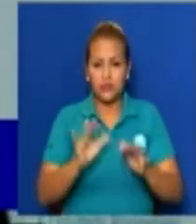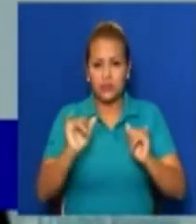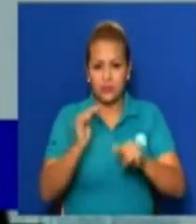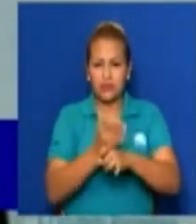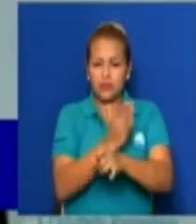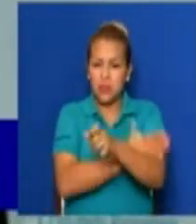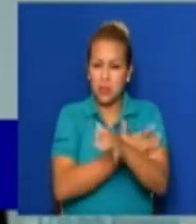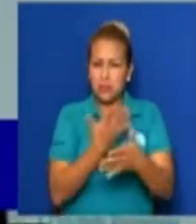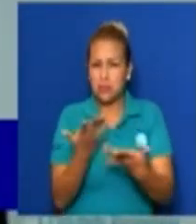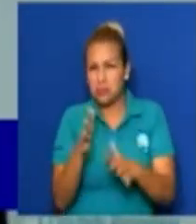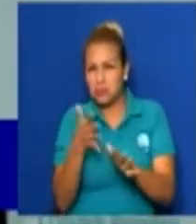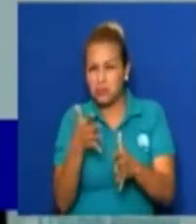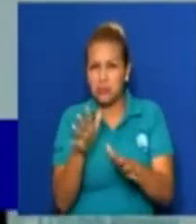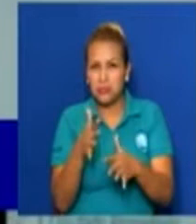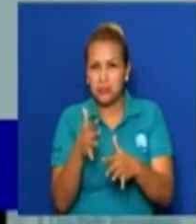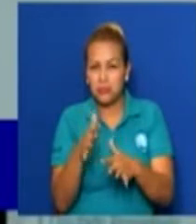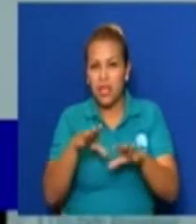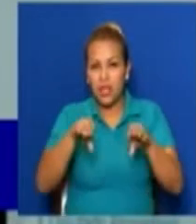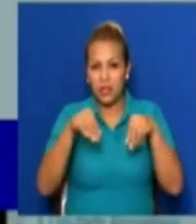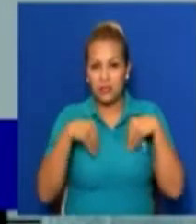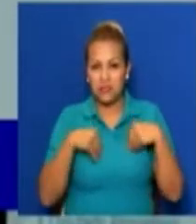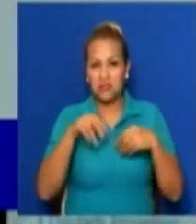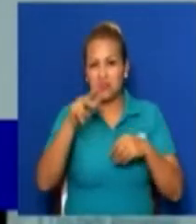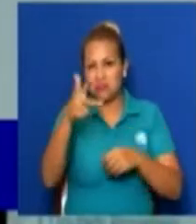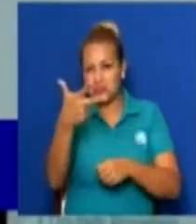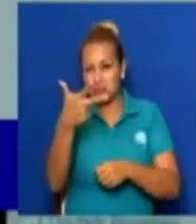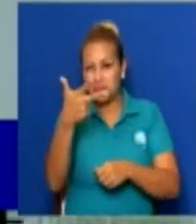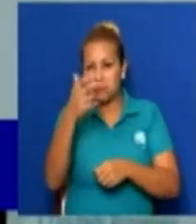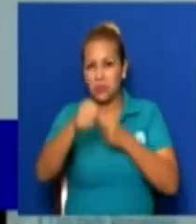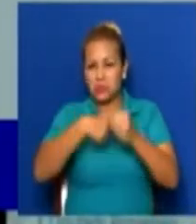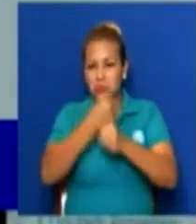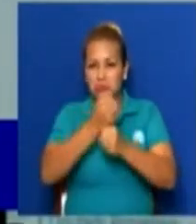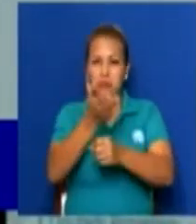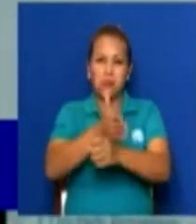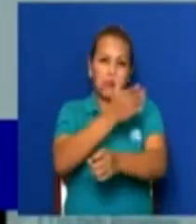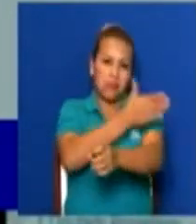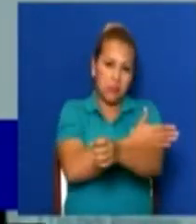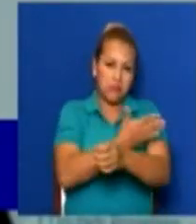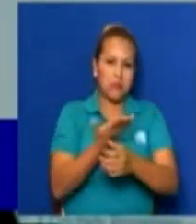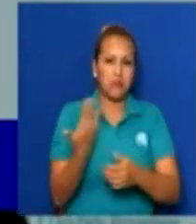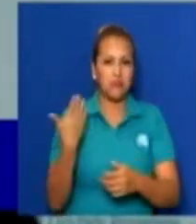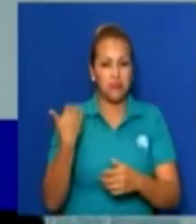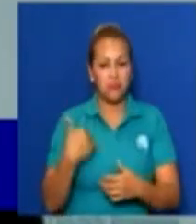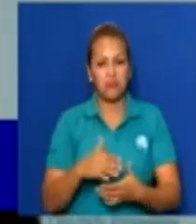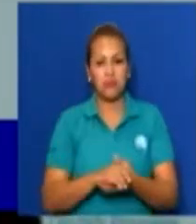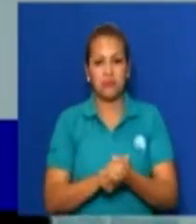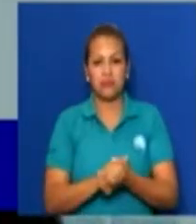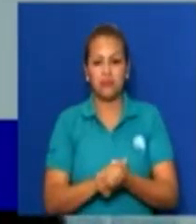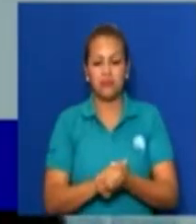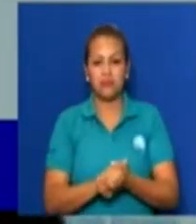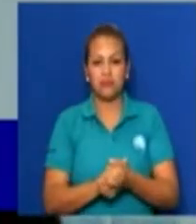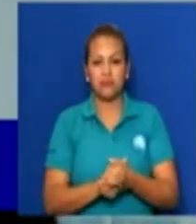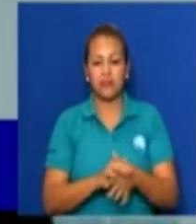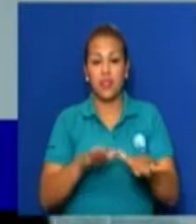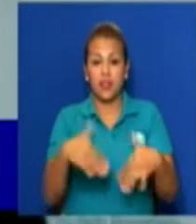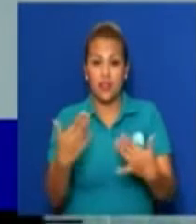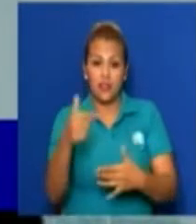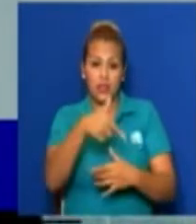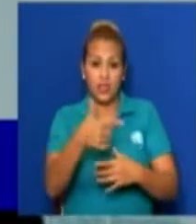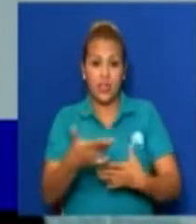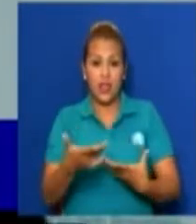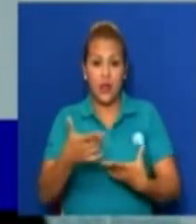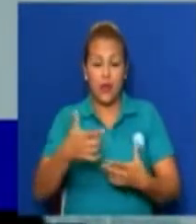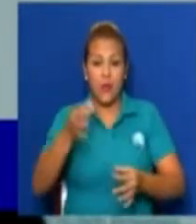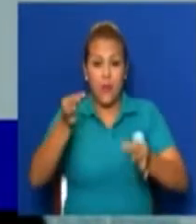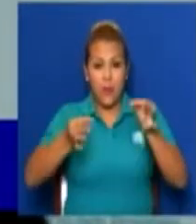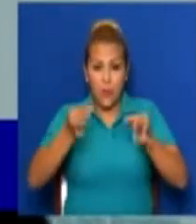los últimos 8 años. Es un marco jurídico nuevo. La legislación nicaragüense hoy en